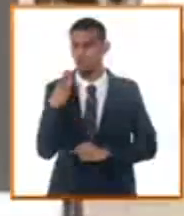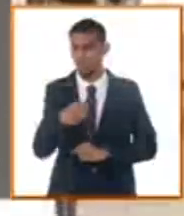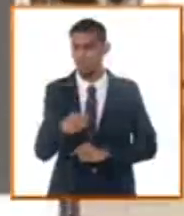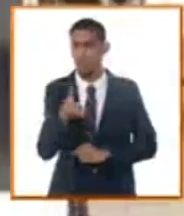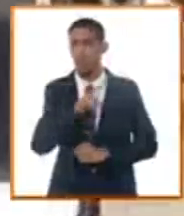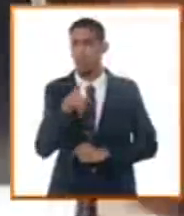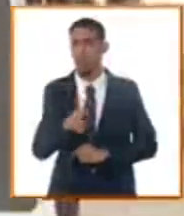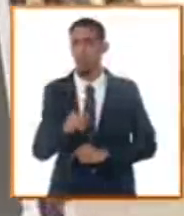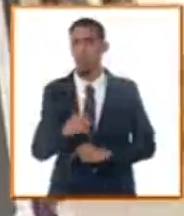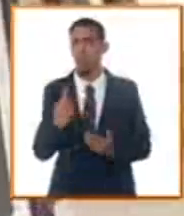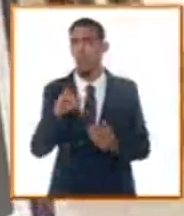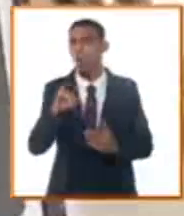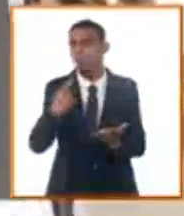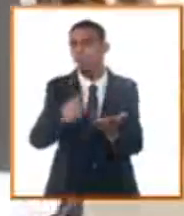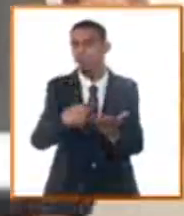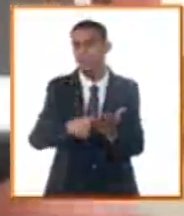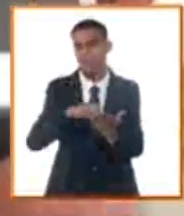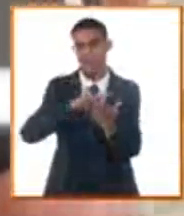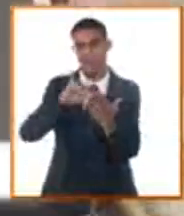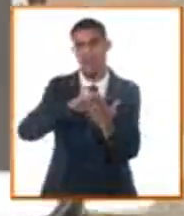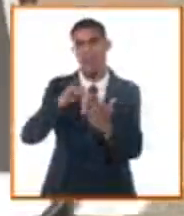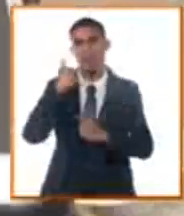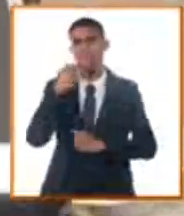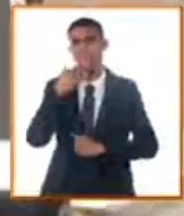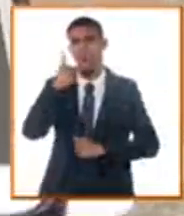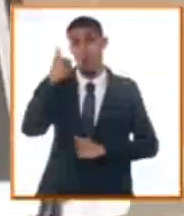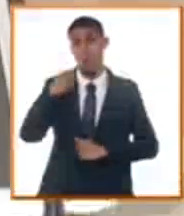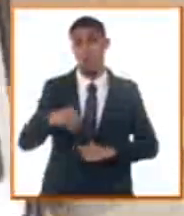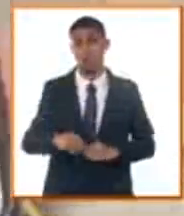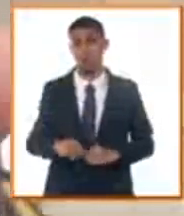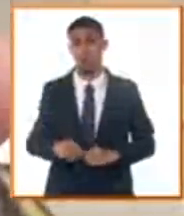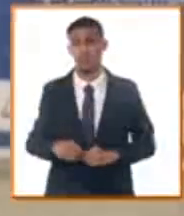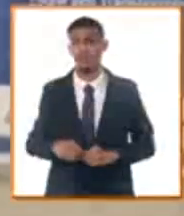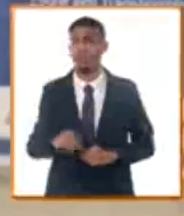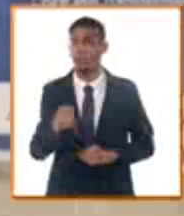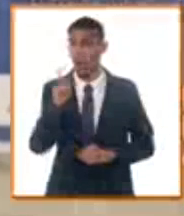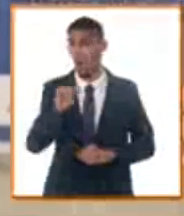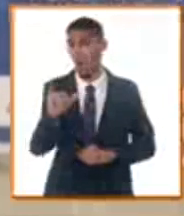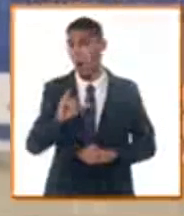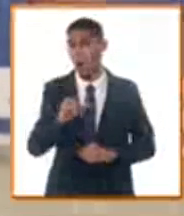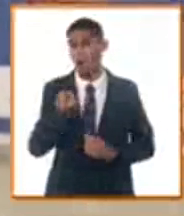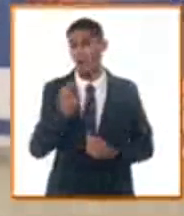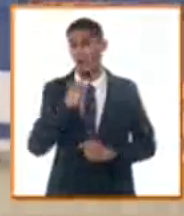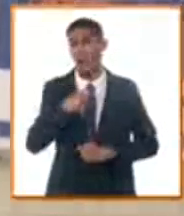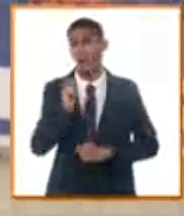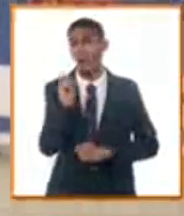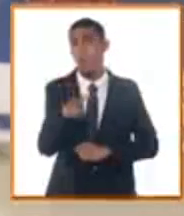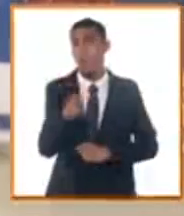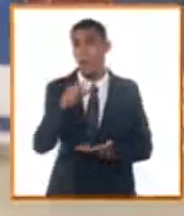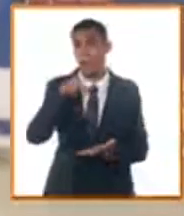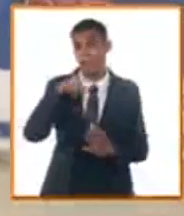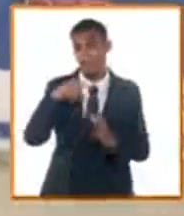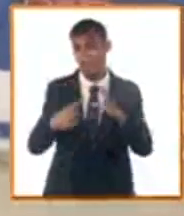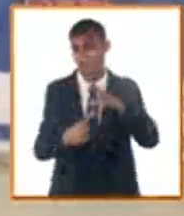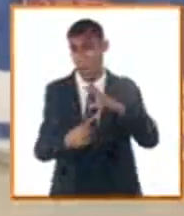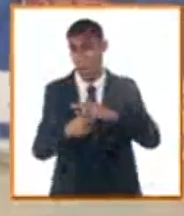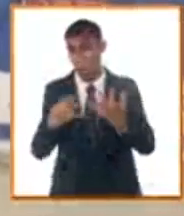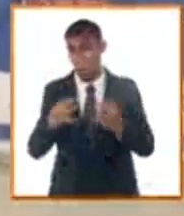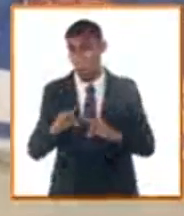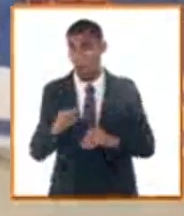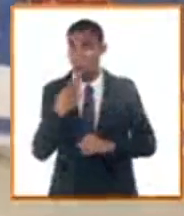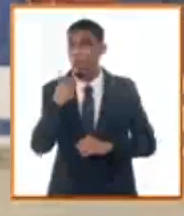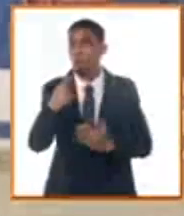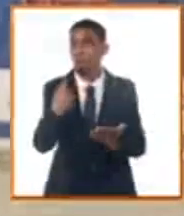sea electrónico. Iniciativa de la administración para que las personas no tengan que hacer largas colas y se sumen al pago en